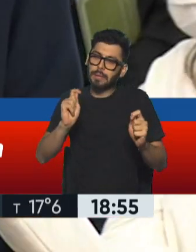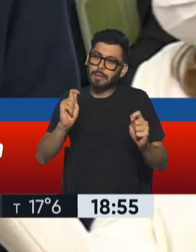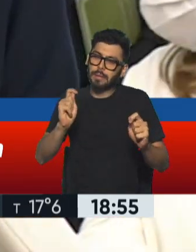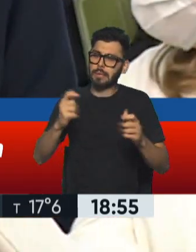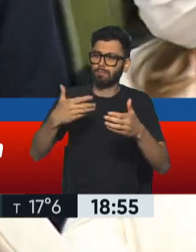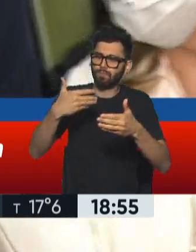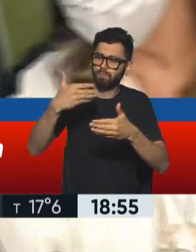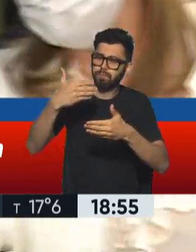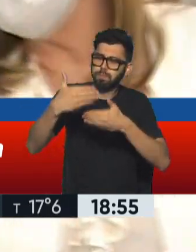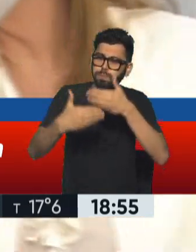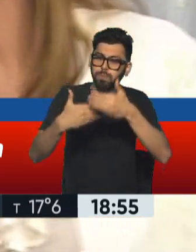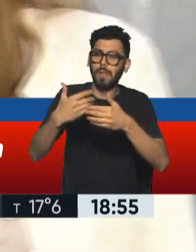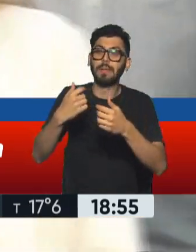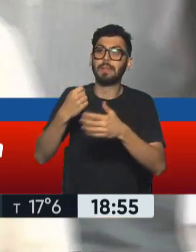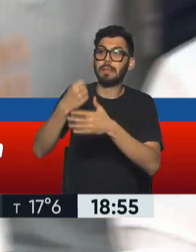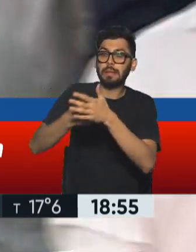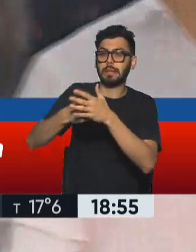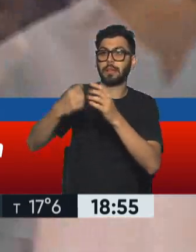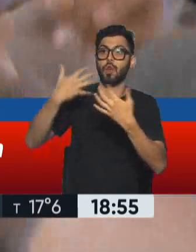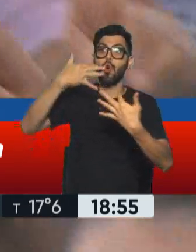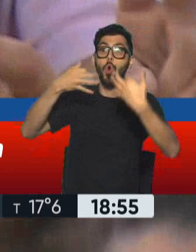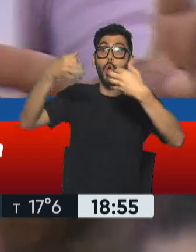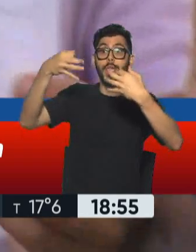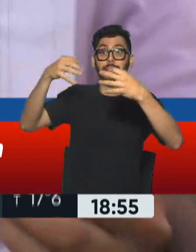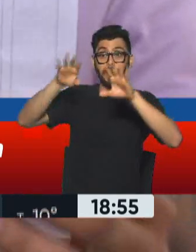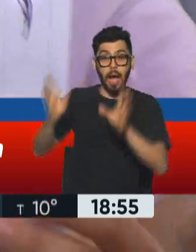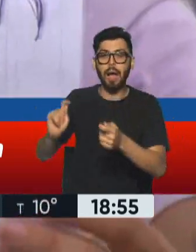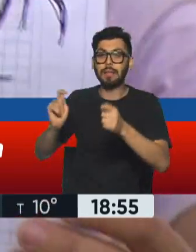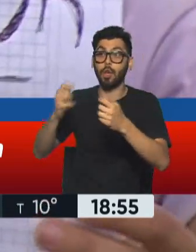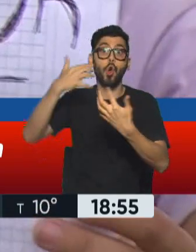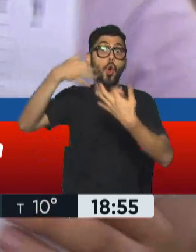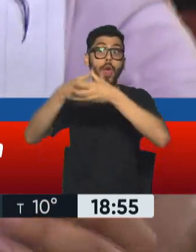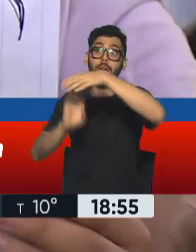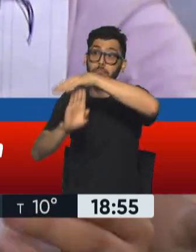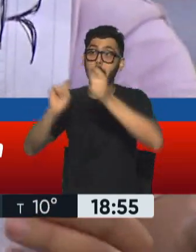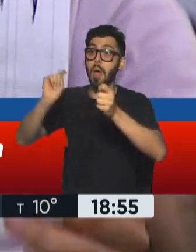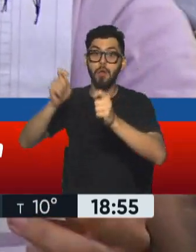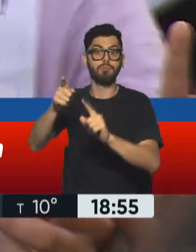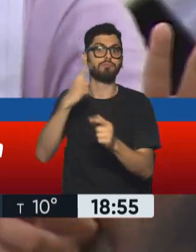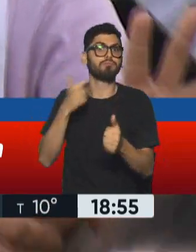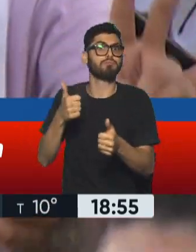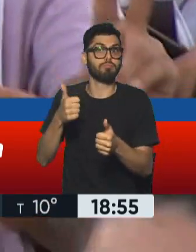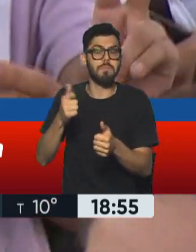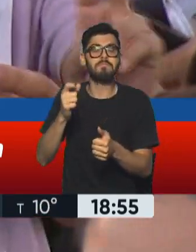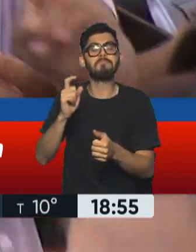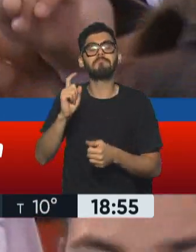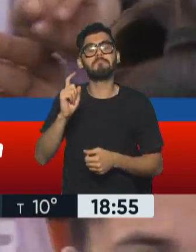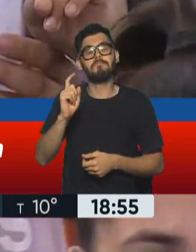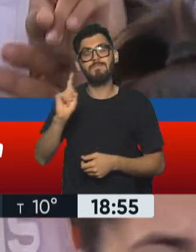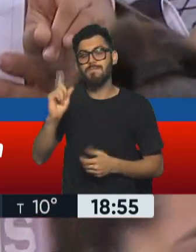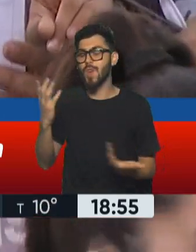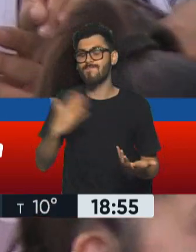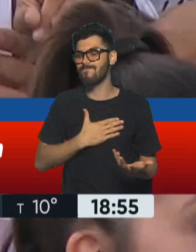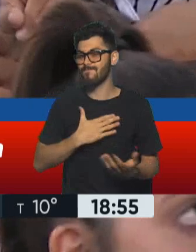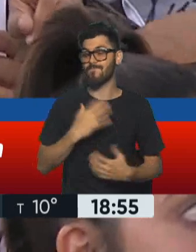desarrollo y cambiar en la justicia con la Corte Suprema, que la verdad fue muy auspicioso, pero que lamentablemente en los